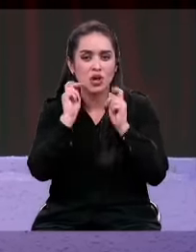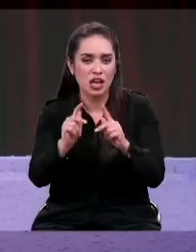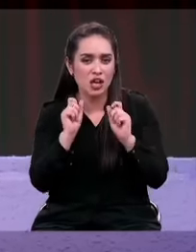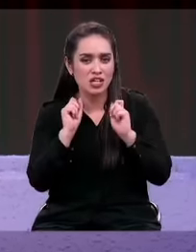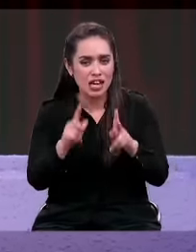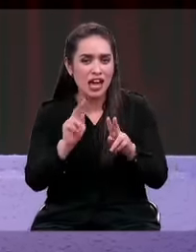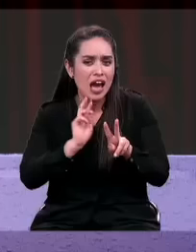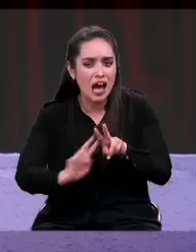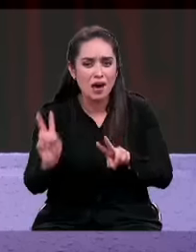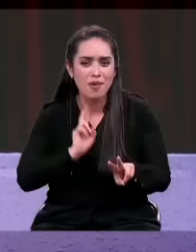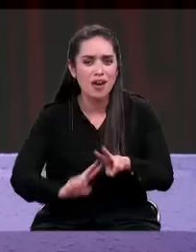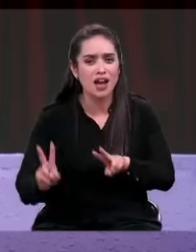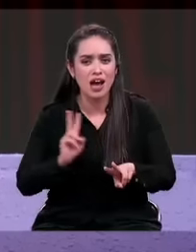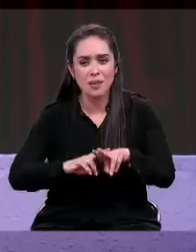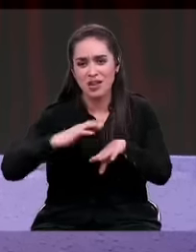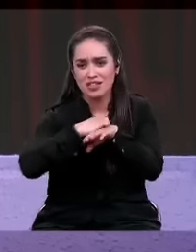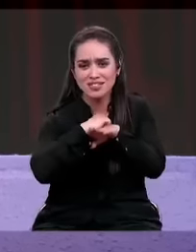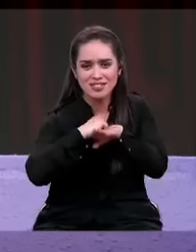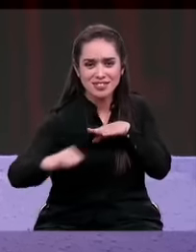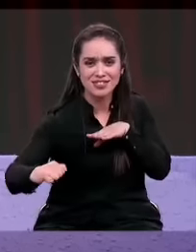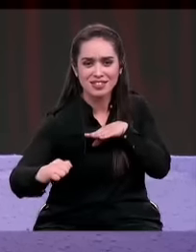hagámoslo. Sí, sí. Sácame la ropa.